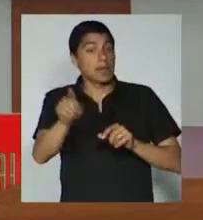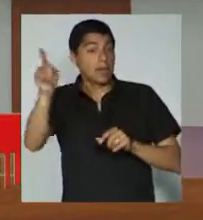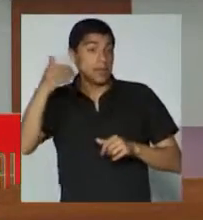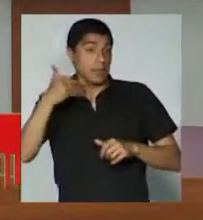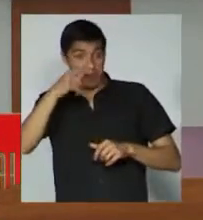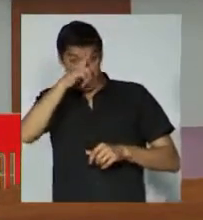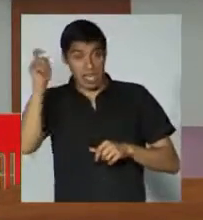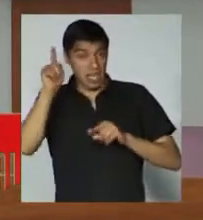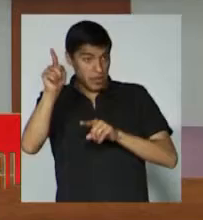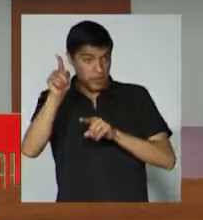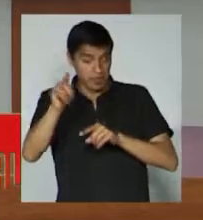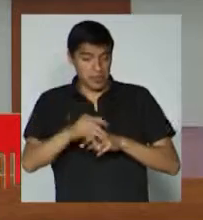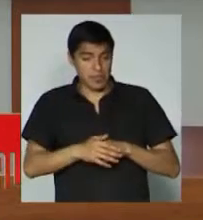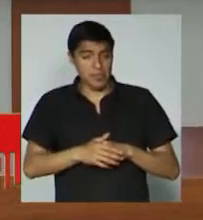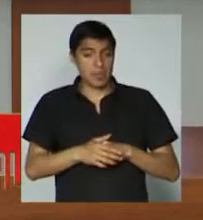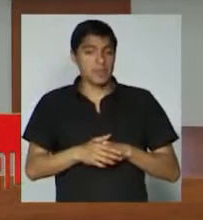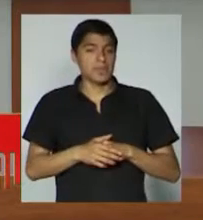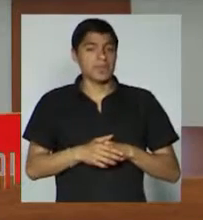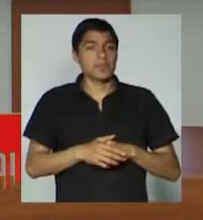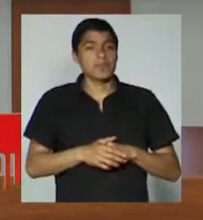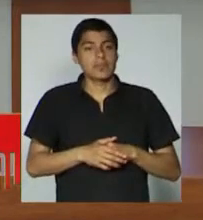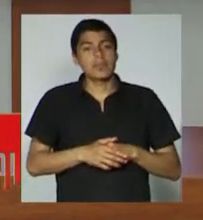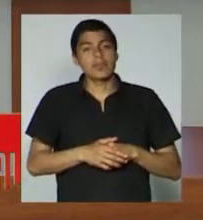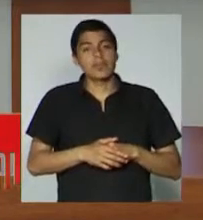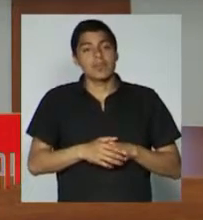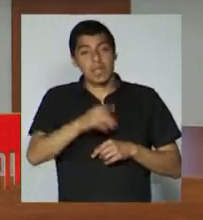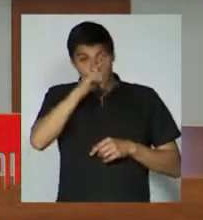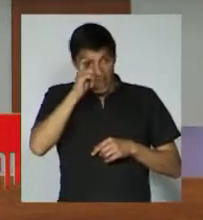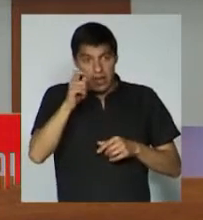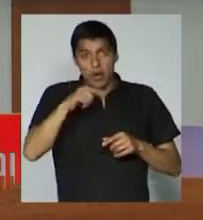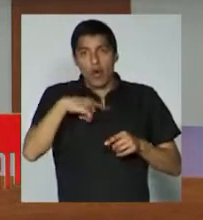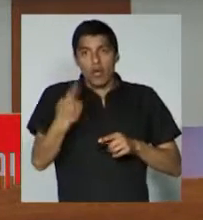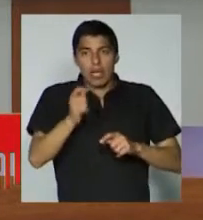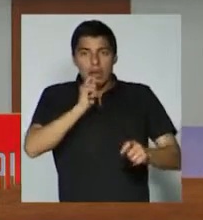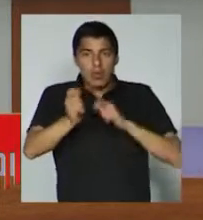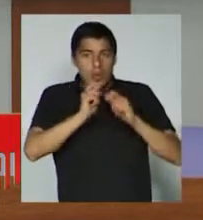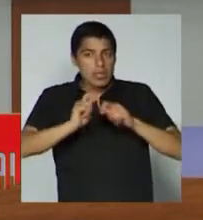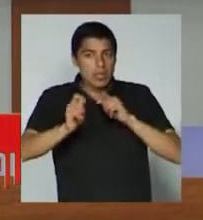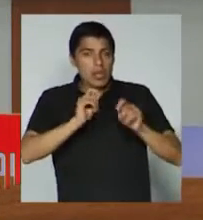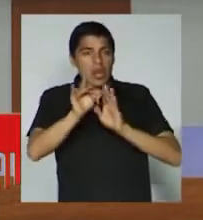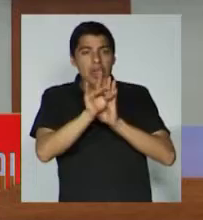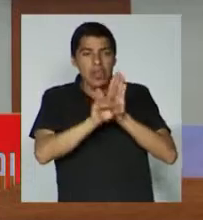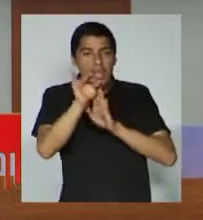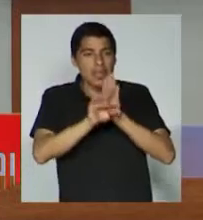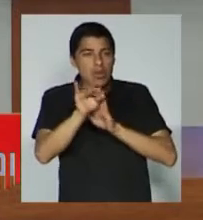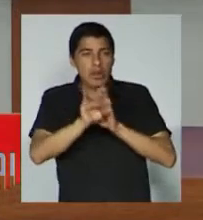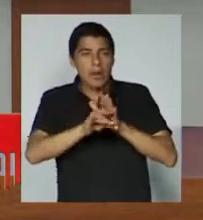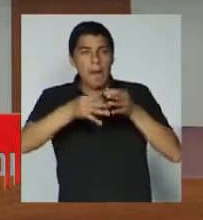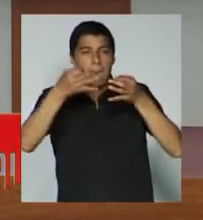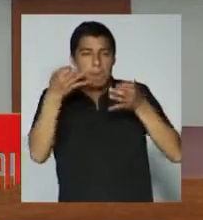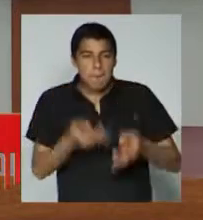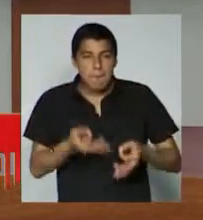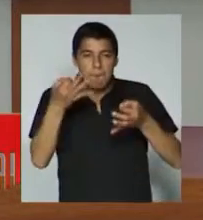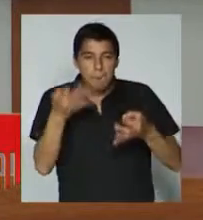Lo charlábamos anoche también. Ninguna encuestadora, ninguna, estuvo cerca del resultado que se obtuvo. lo cual